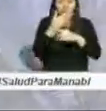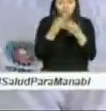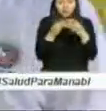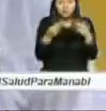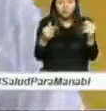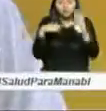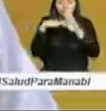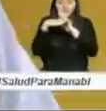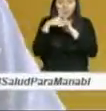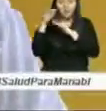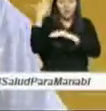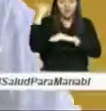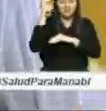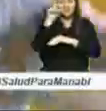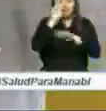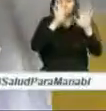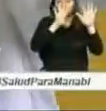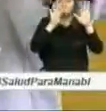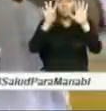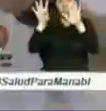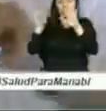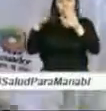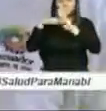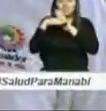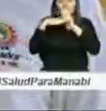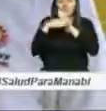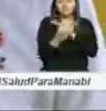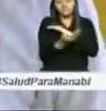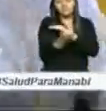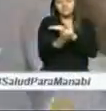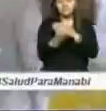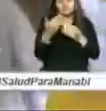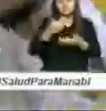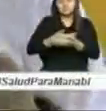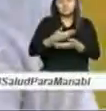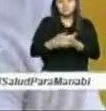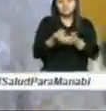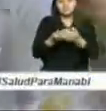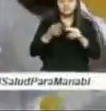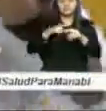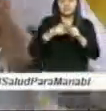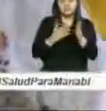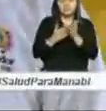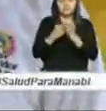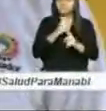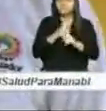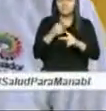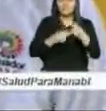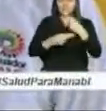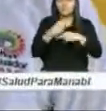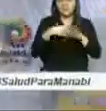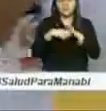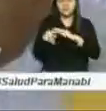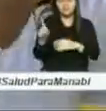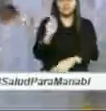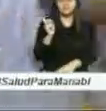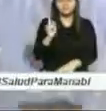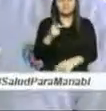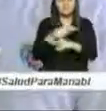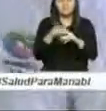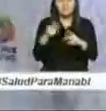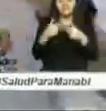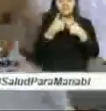bancaria como el 99, permitimos que los bancos cobren más por el estado de cuenta, cobren más por servicios, pero ese no es el negocio del banco. El negocio del banco es